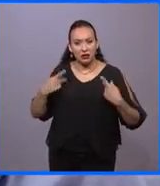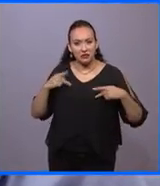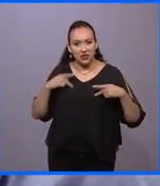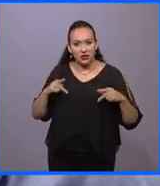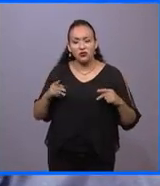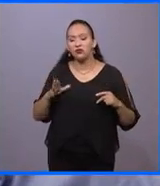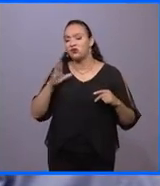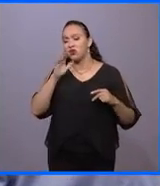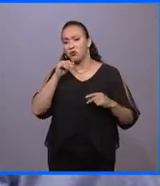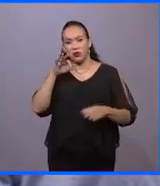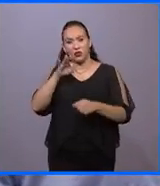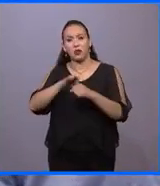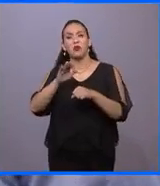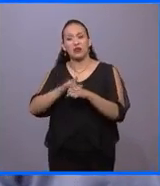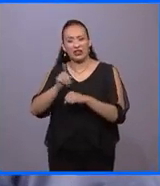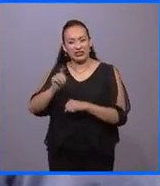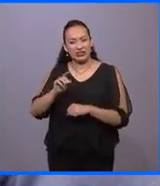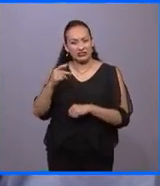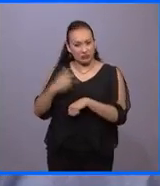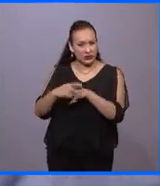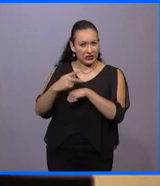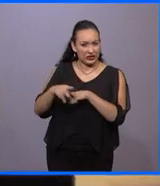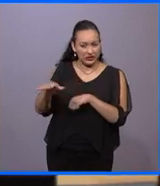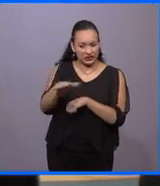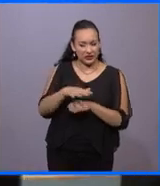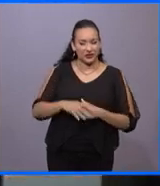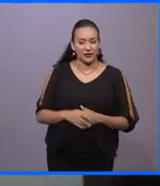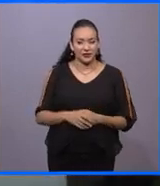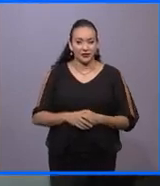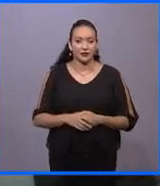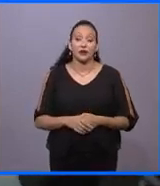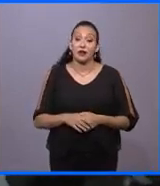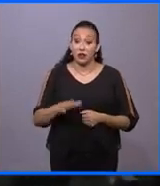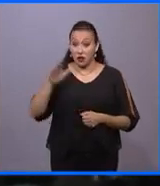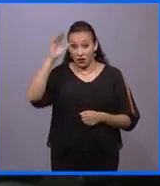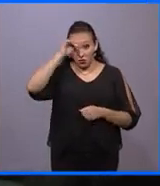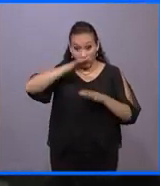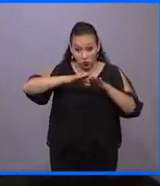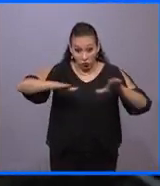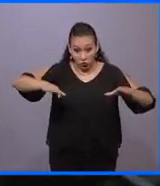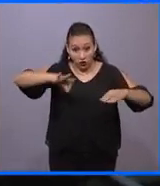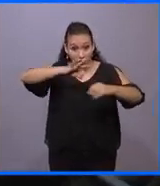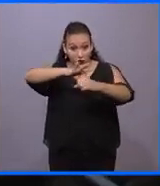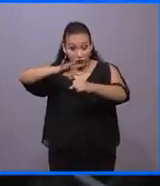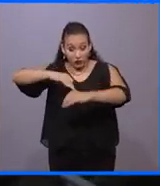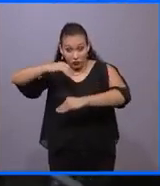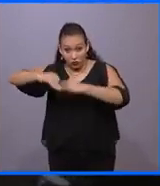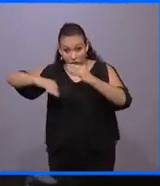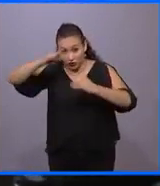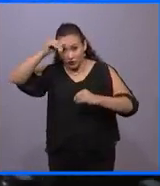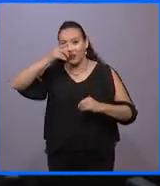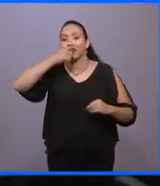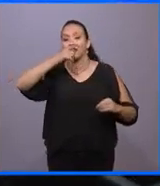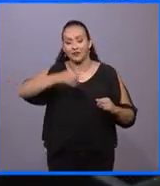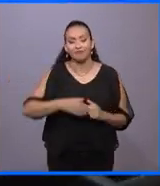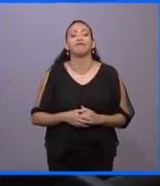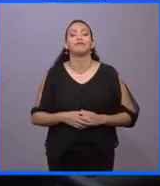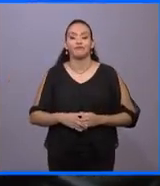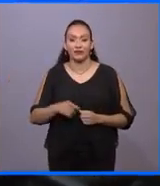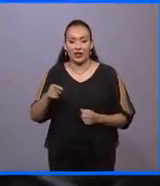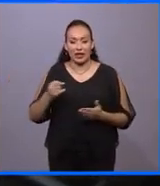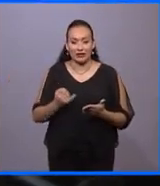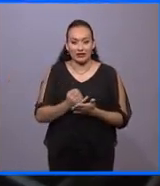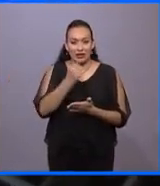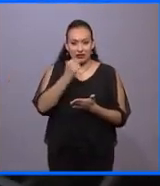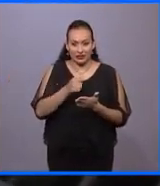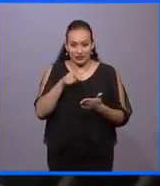pobladores ejercer su derecho al voto el año pasado. Por unanimidad, las y los magistrados revocaron parcialmente la sentencia de